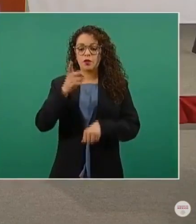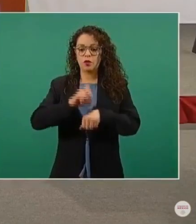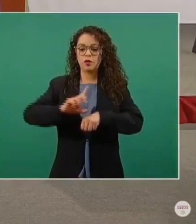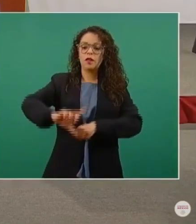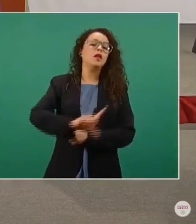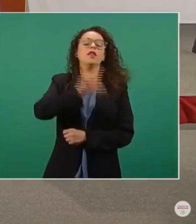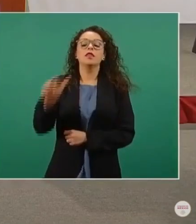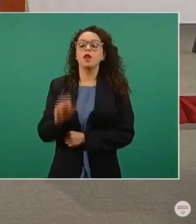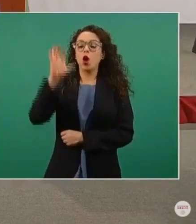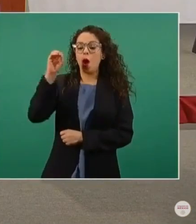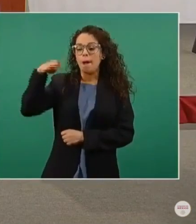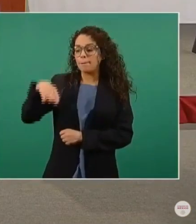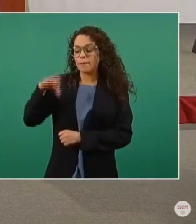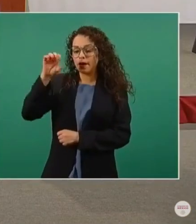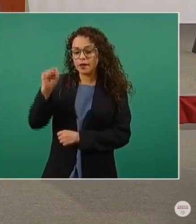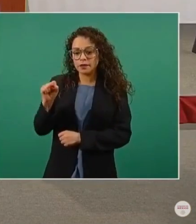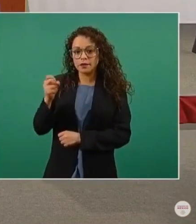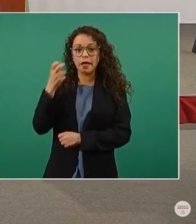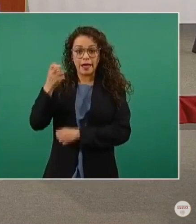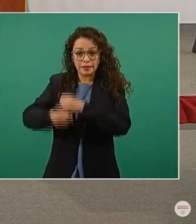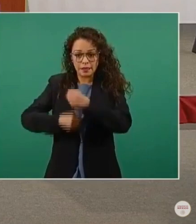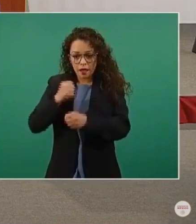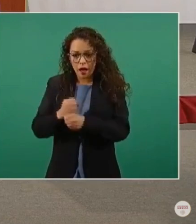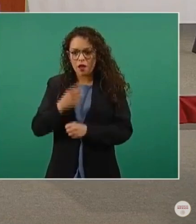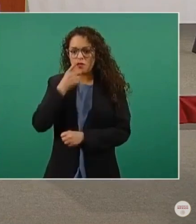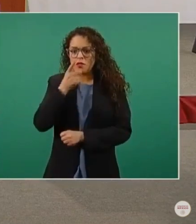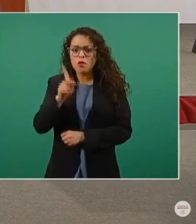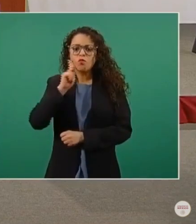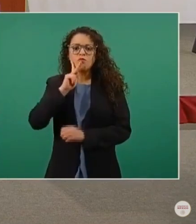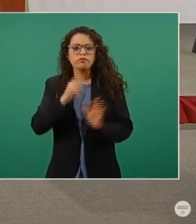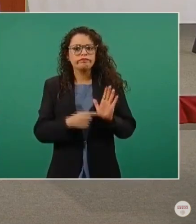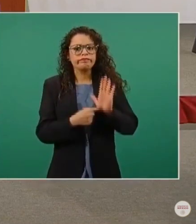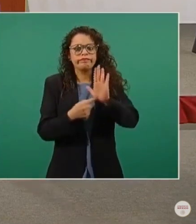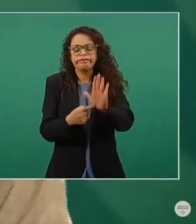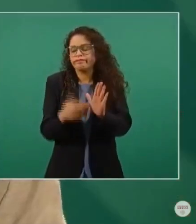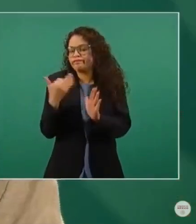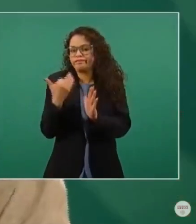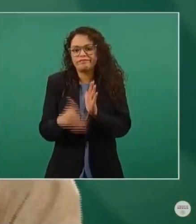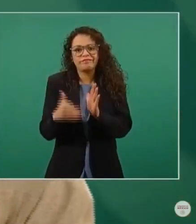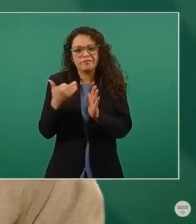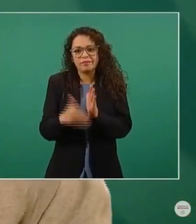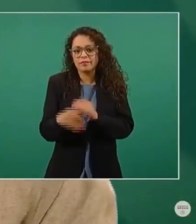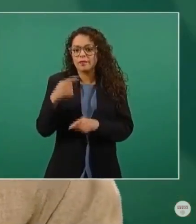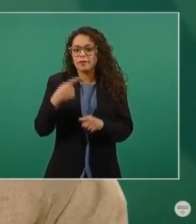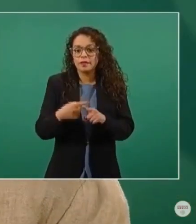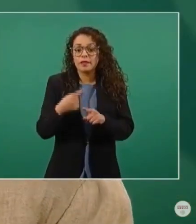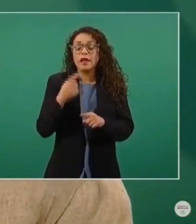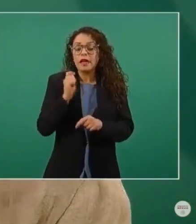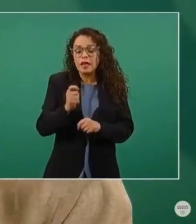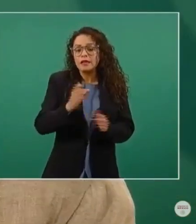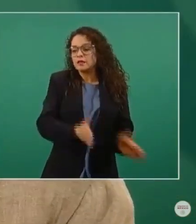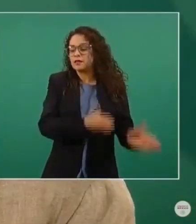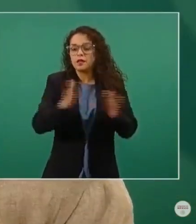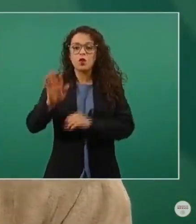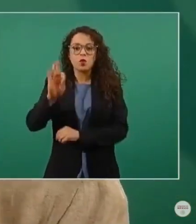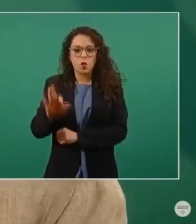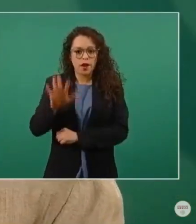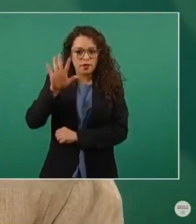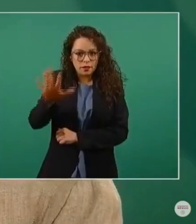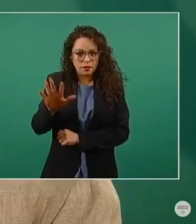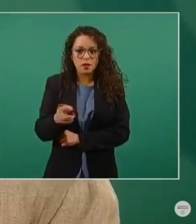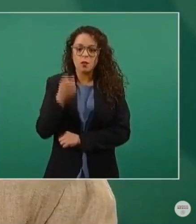año, indicó que la evidencia era suficiente para extenderla hasta 45 días. En el caso de México